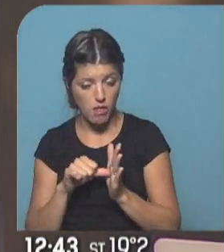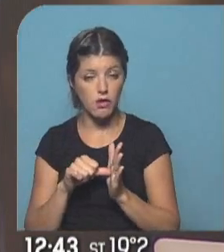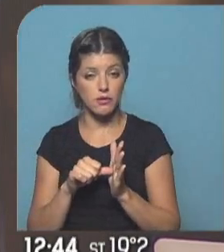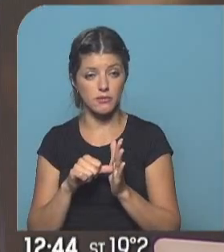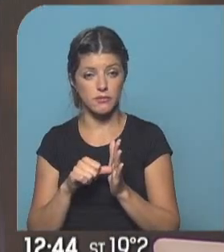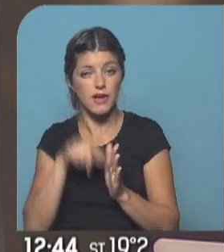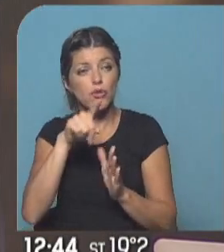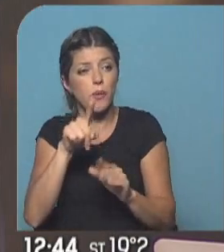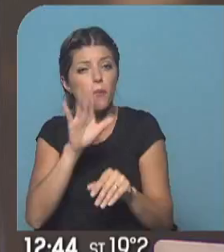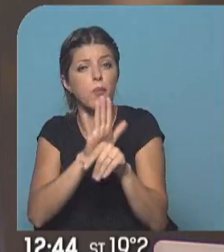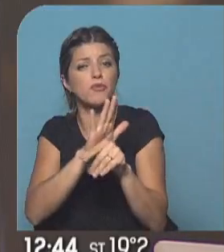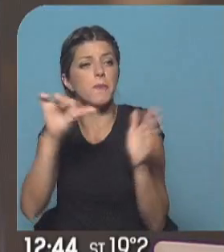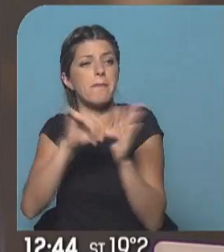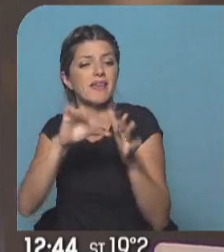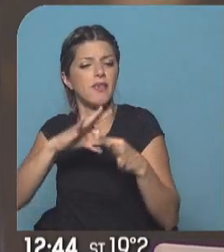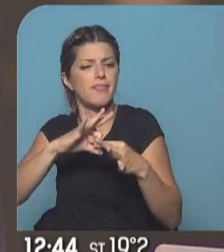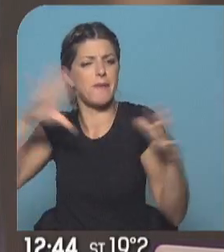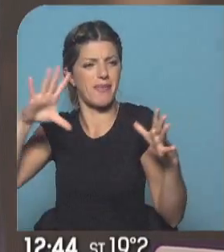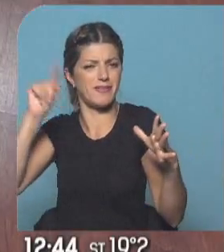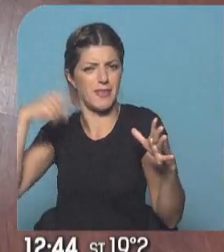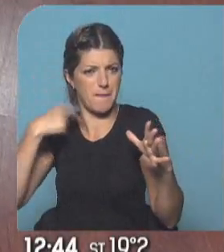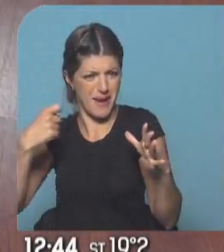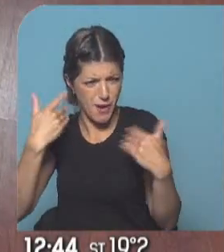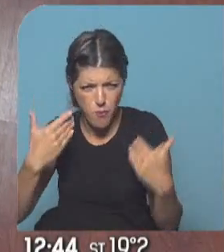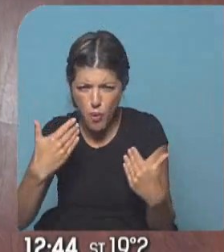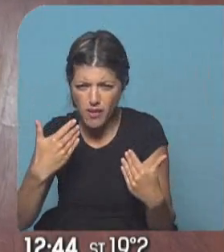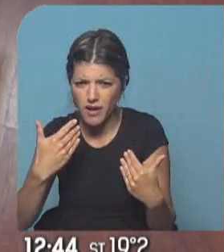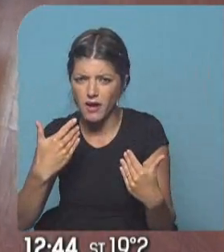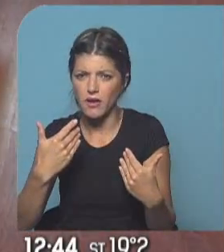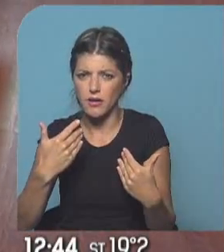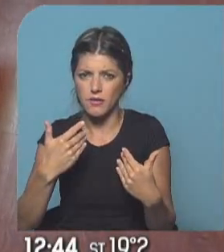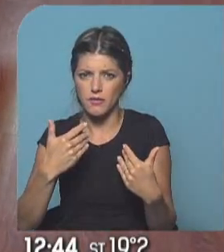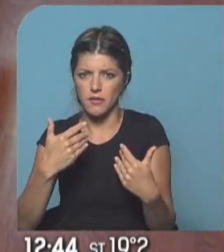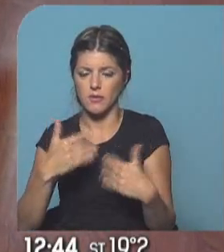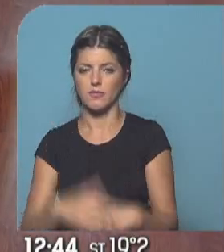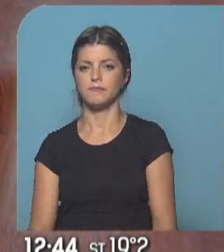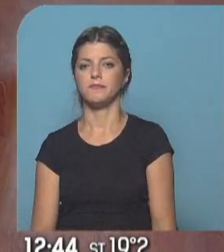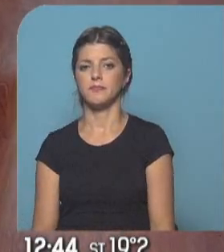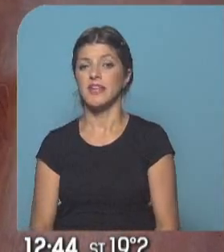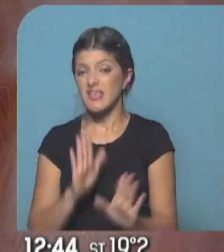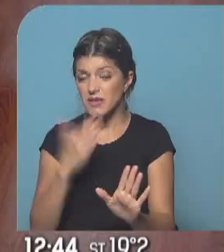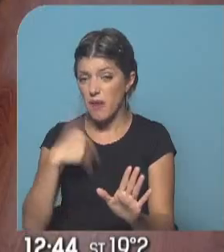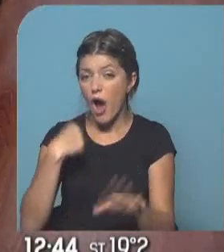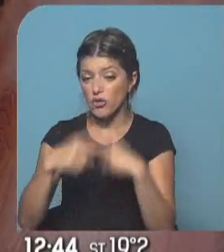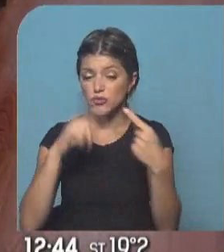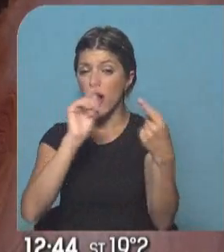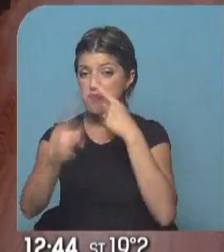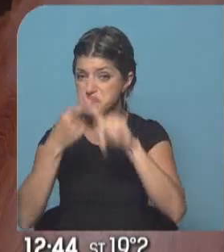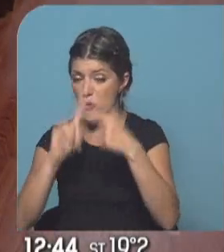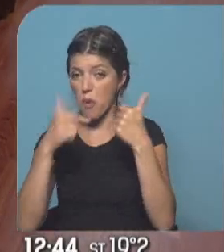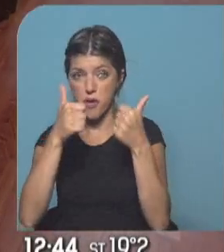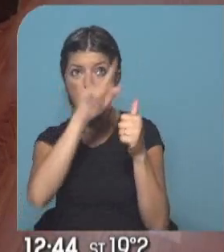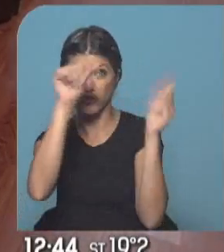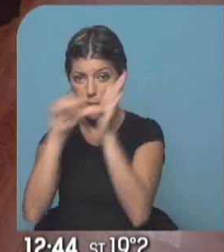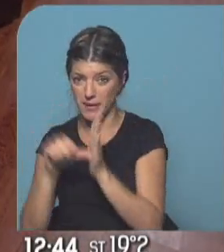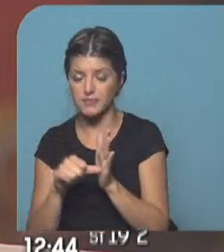formar un país independiente de España, y eso le garantiza o le asegura la buena relación con los demás